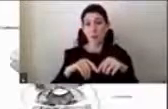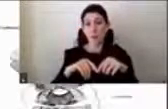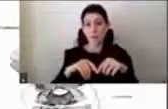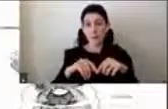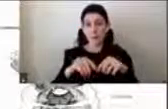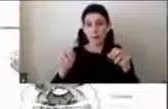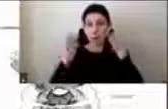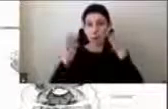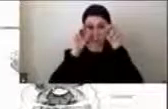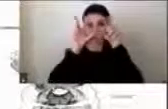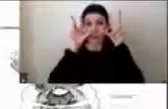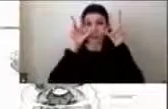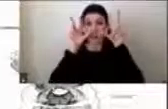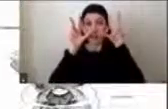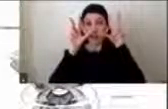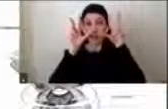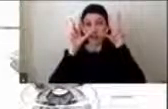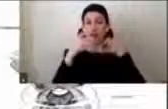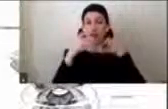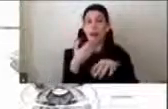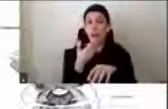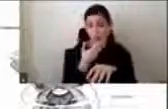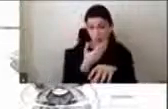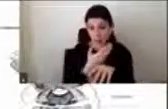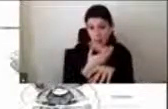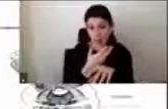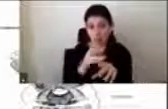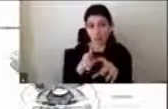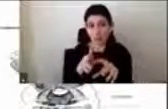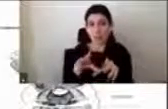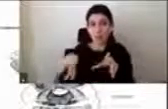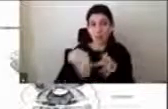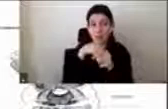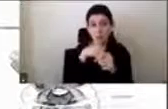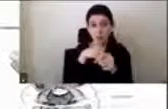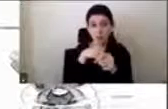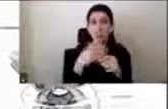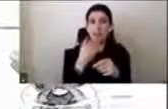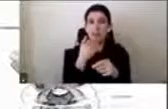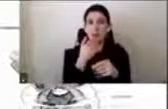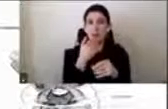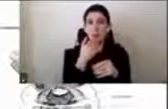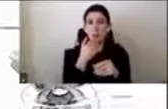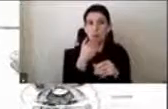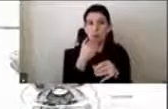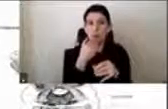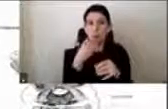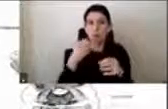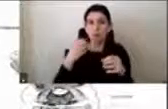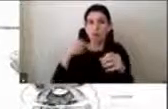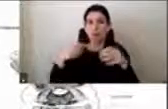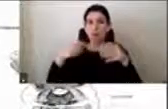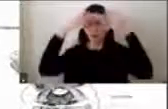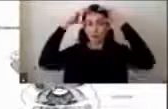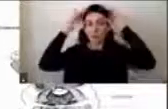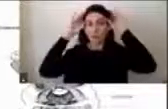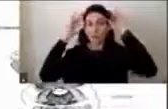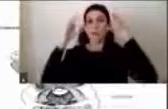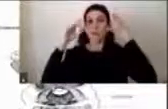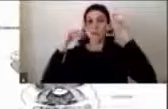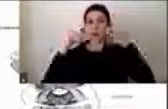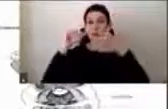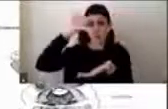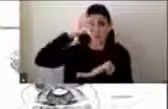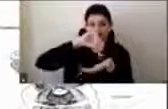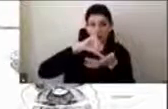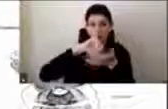sino en una serie de otros comportamientos, algunos de los cuales, por ejemplo, la activación incondicionada difusa del sistema nervioso central, la